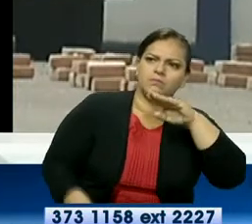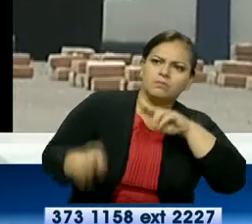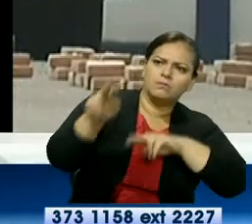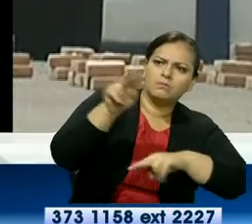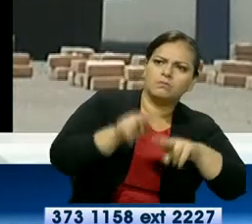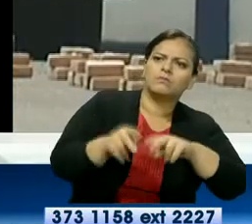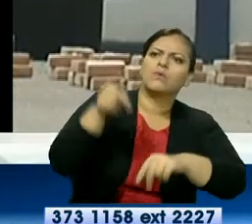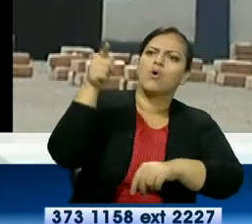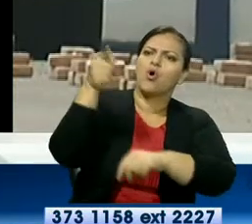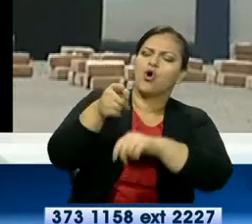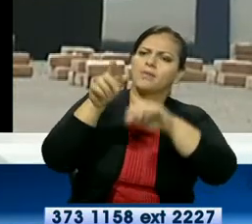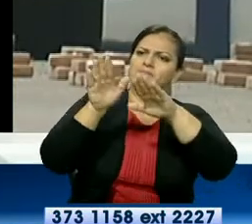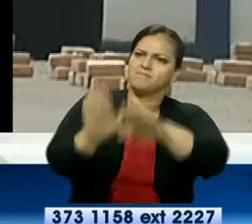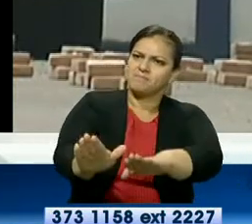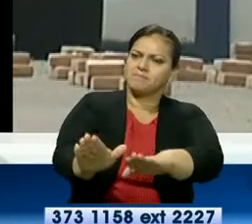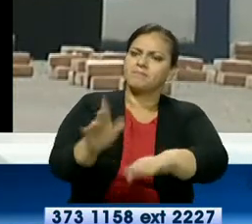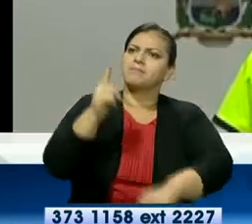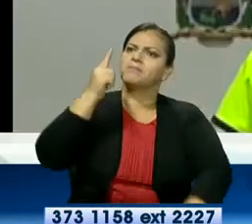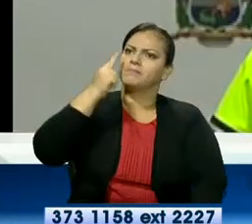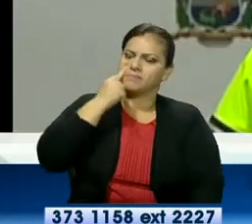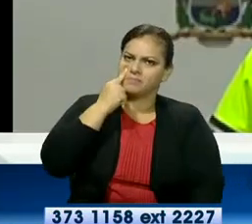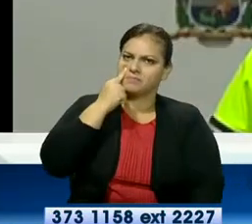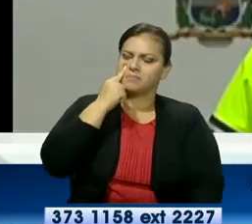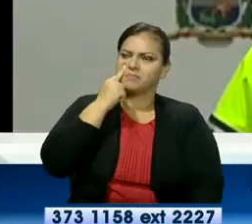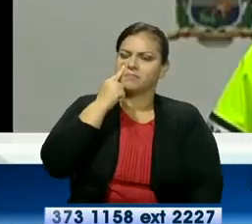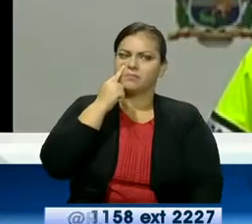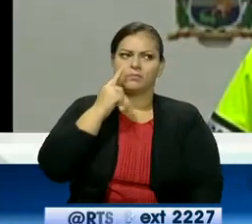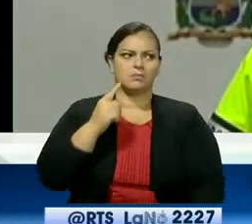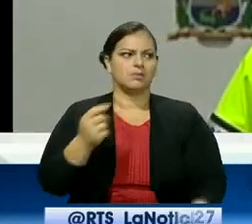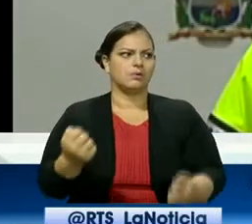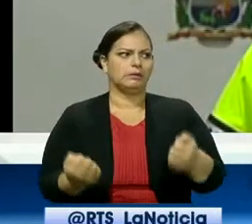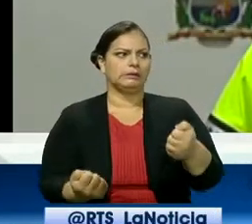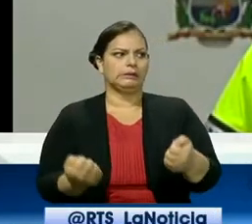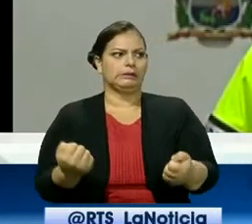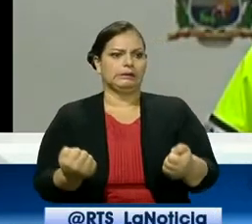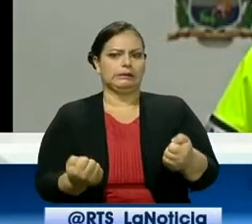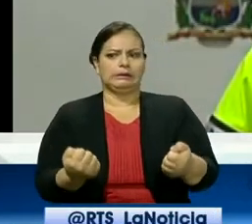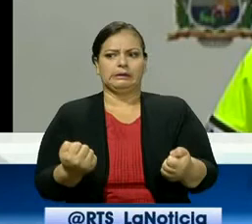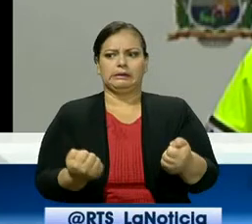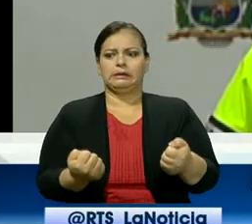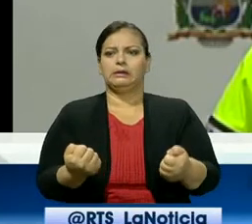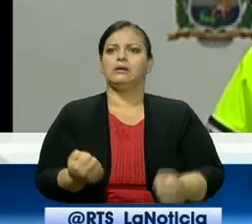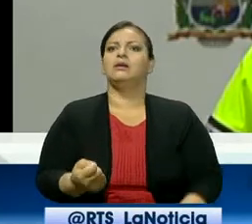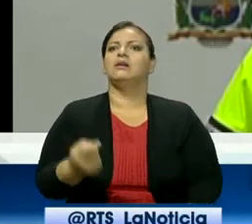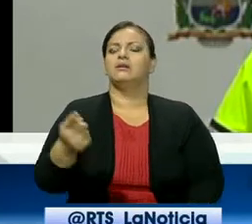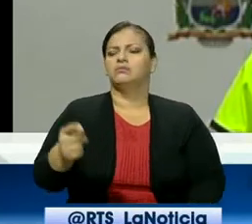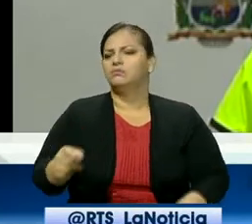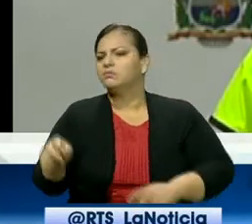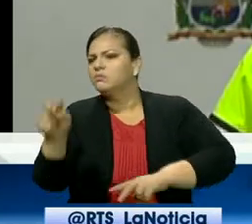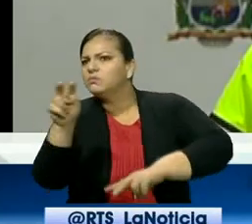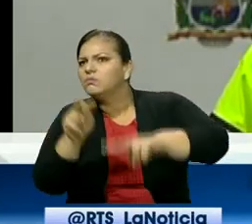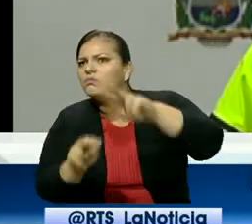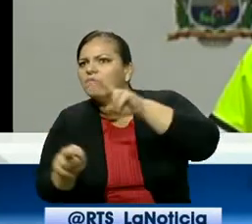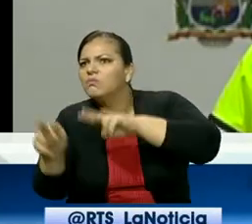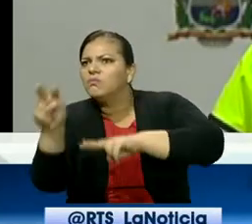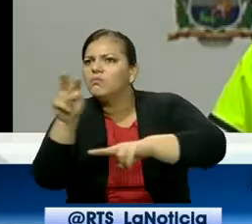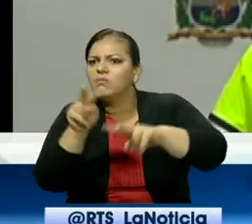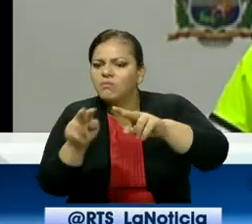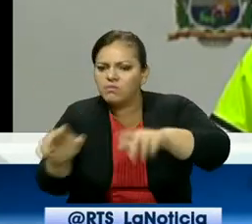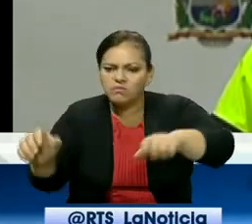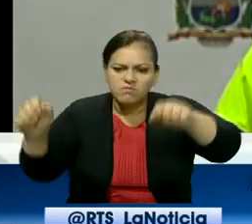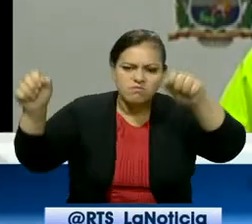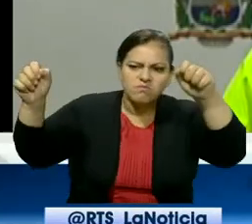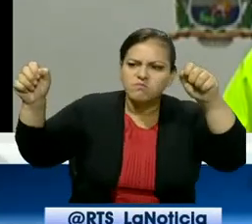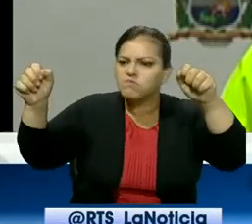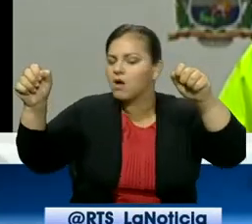una ramificación de una organización dedicada al transporte y al acopio del alcaloide clorhidrato de cocaína en el